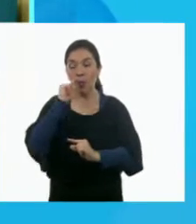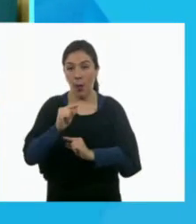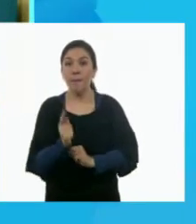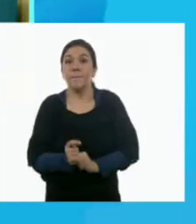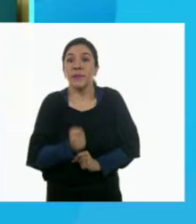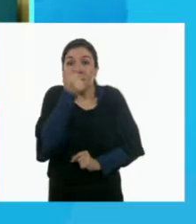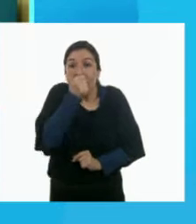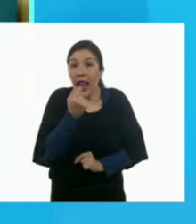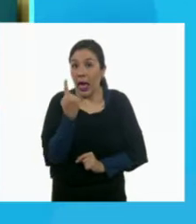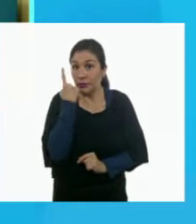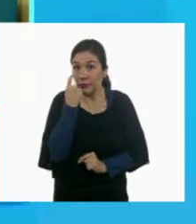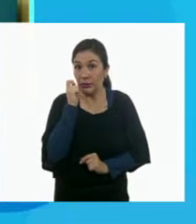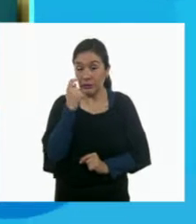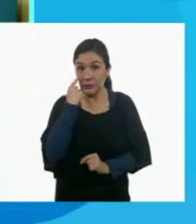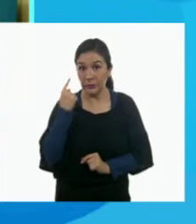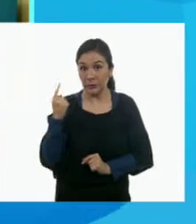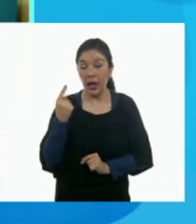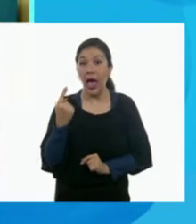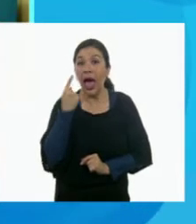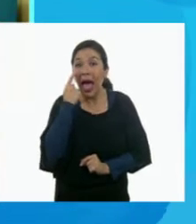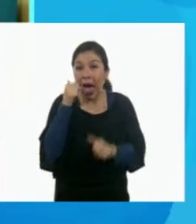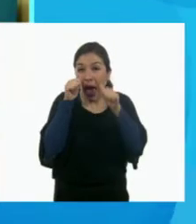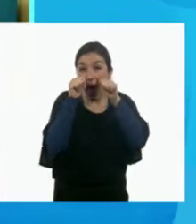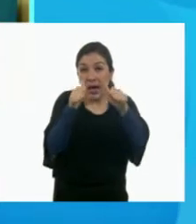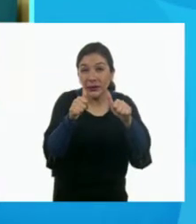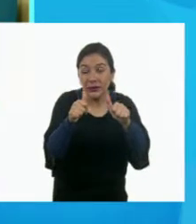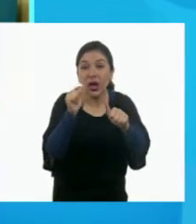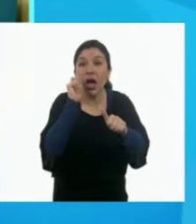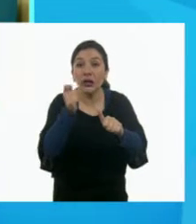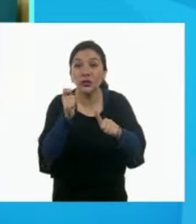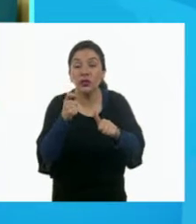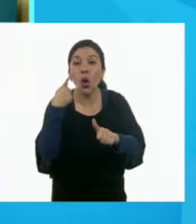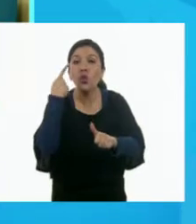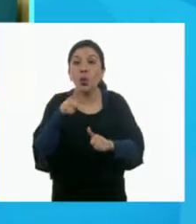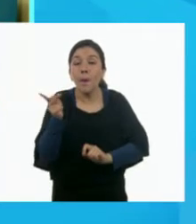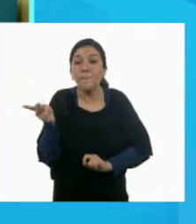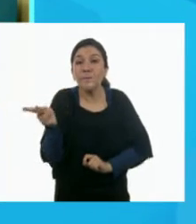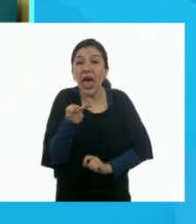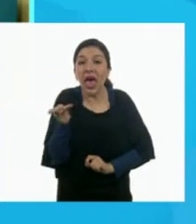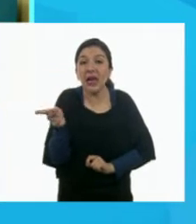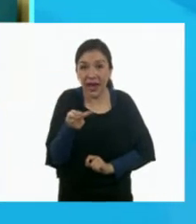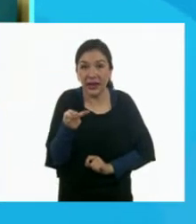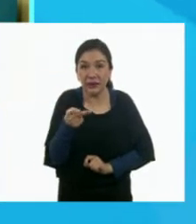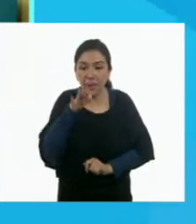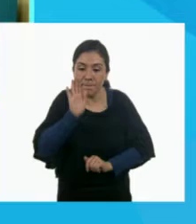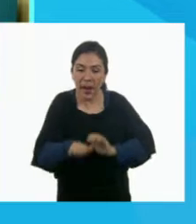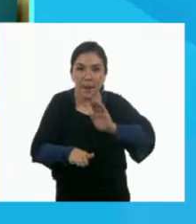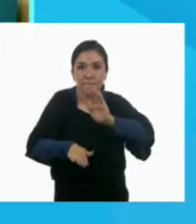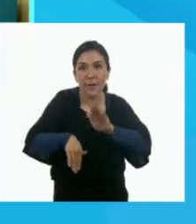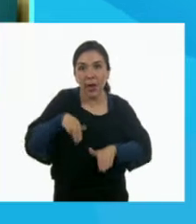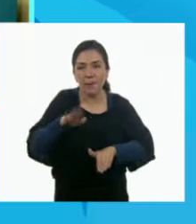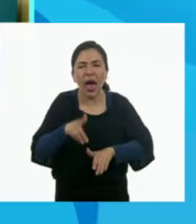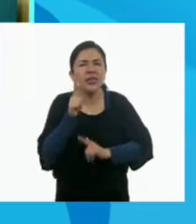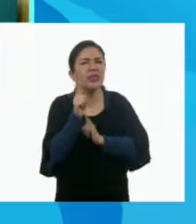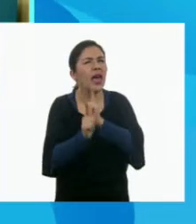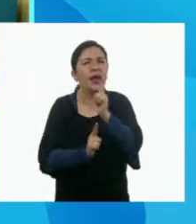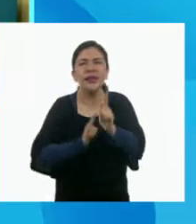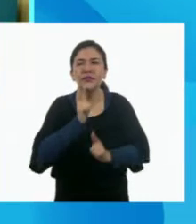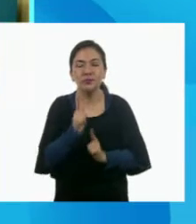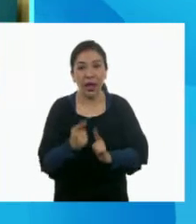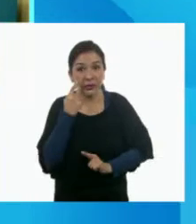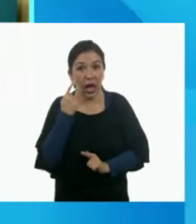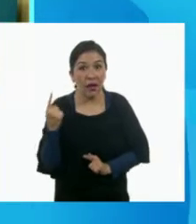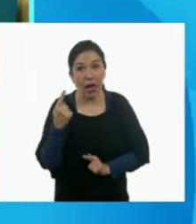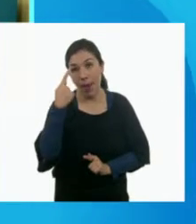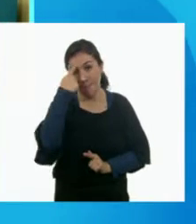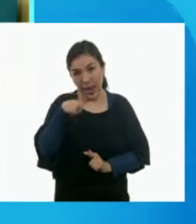Vamos a hacer la primer parte. Fíjate bien, es en tus piernas y vas a golpear muy despacito